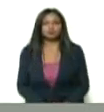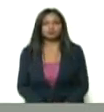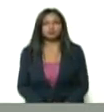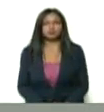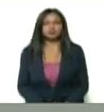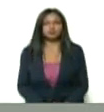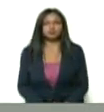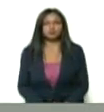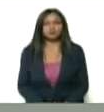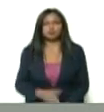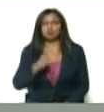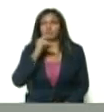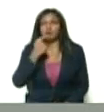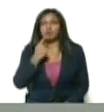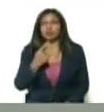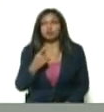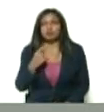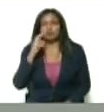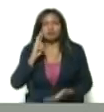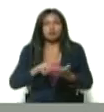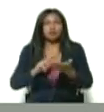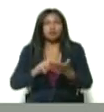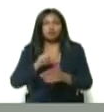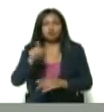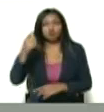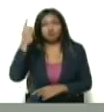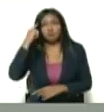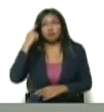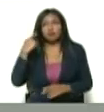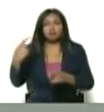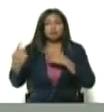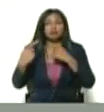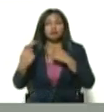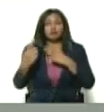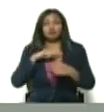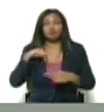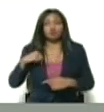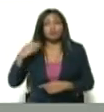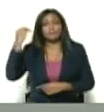Si no es así, me lo dice Jorge, pero ya sabe que tenemos diferencias de criterio.